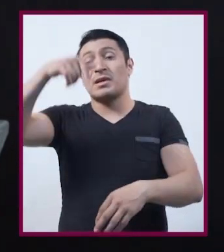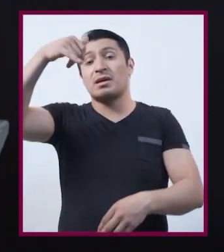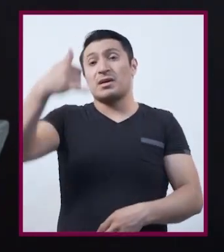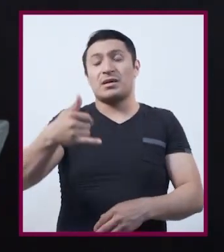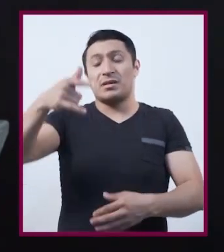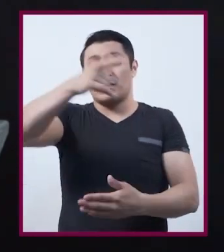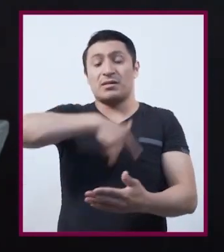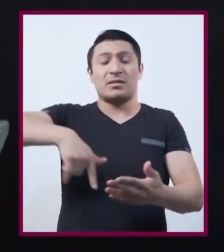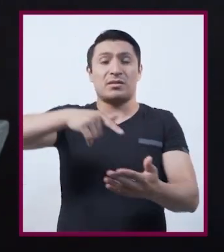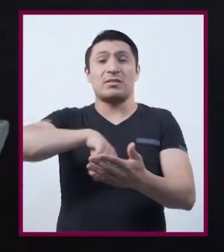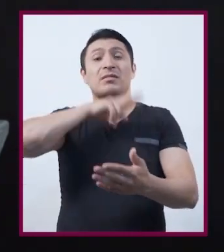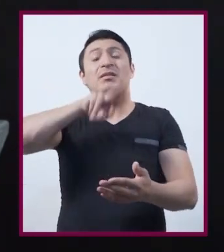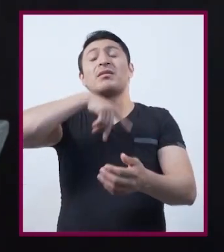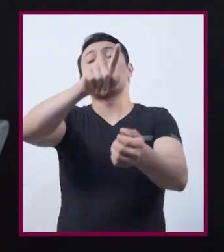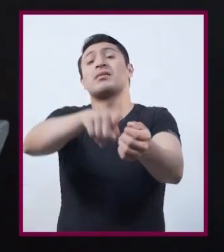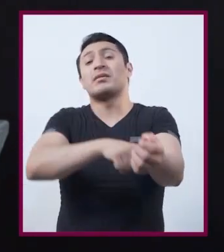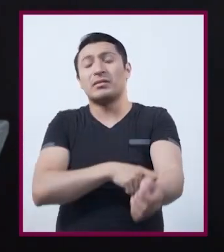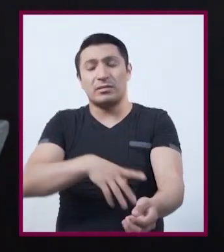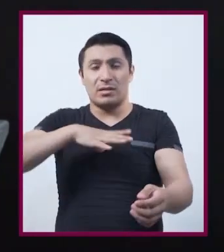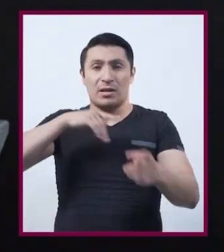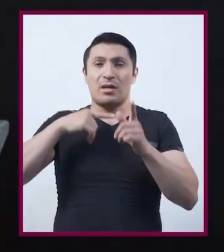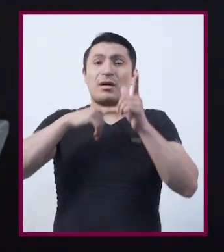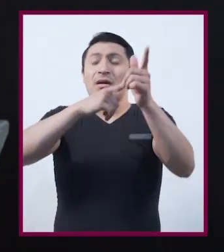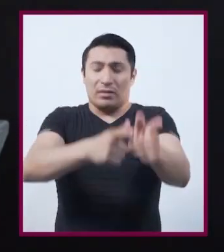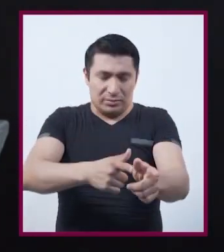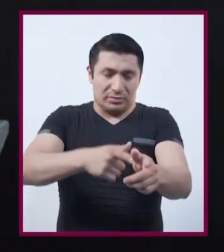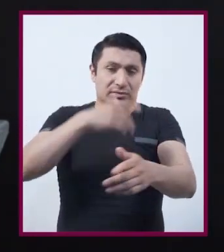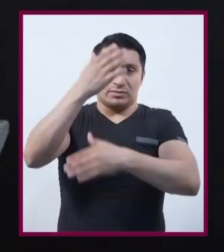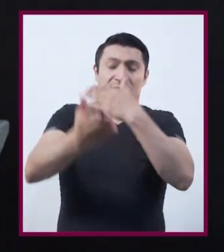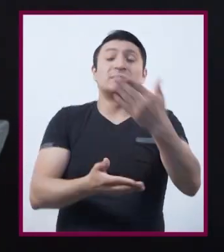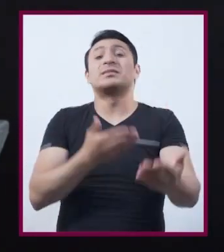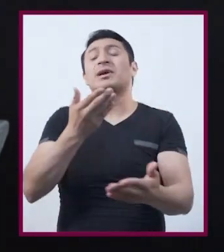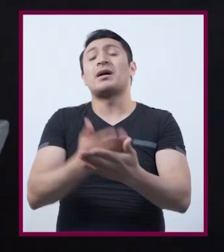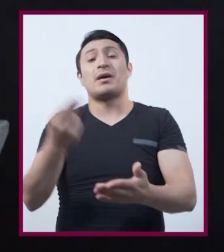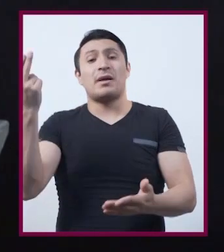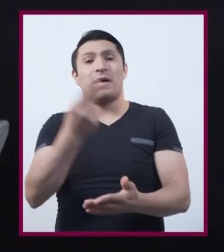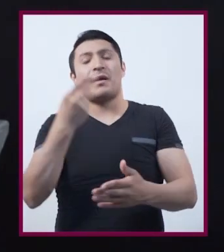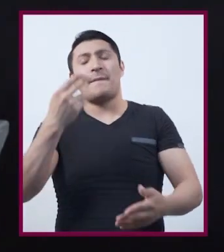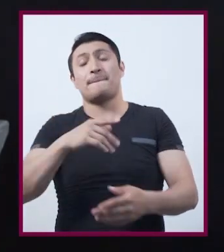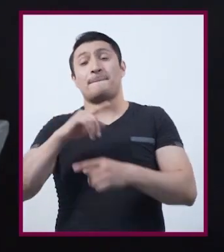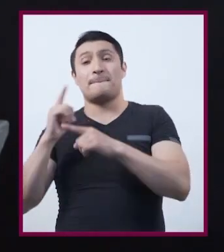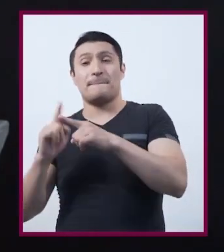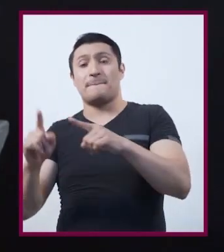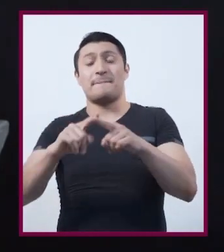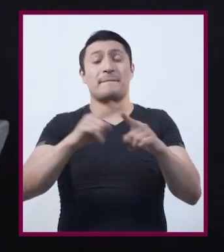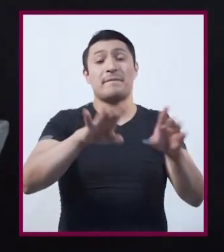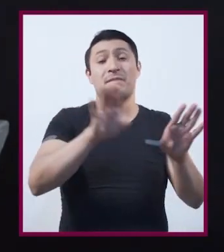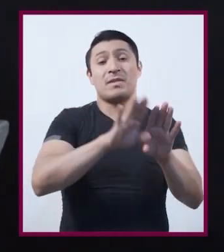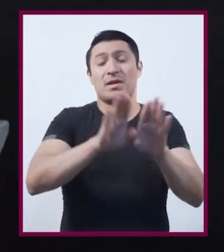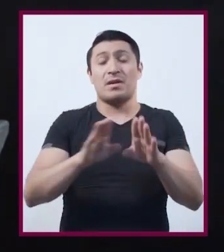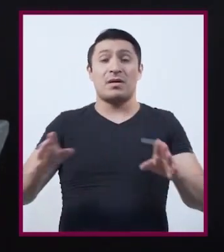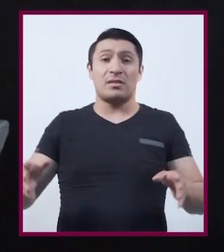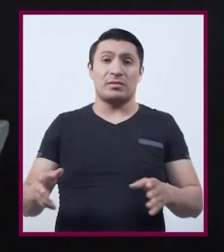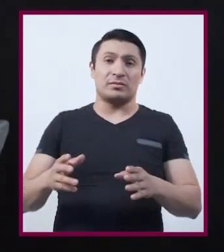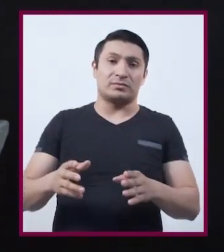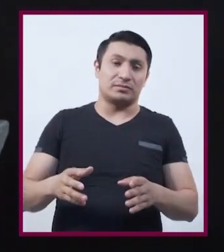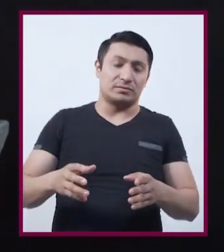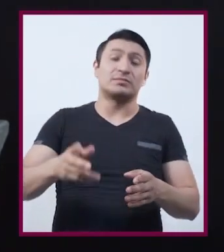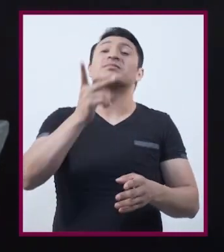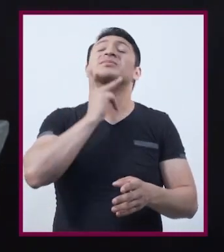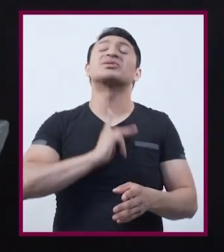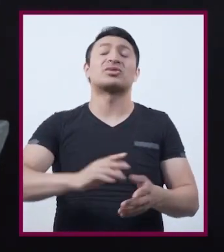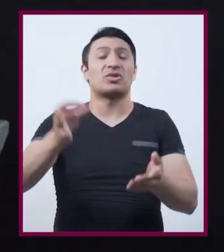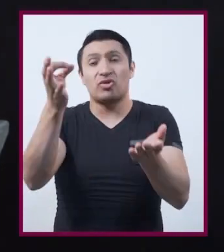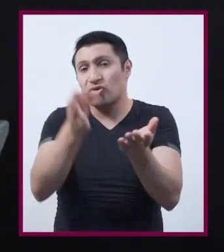de las necesidades ajenas, como fuente y reserva del petróleo y el hierro, el cobre y la carne, las frutas y el café, las materias primas y